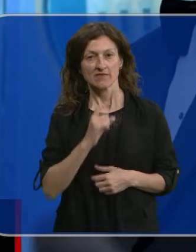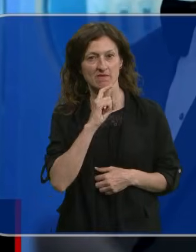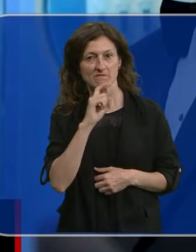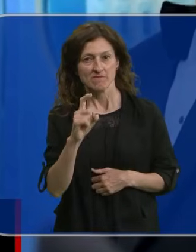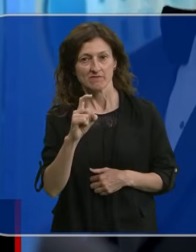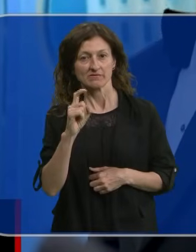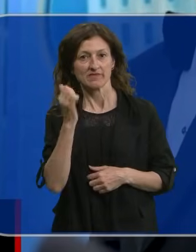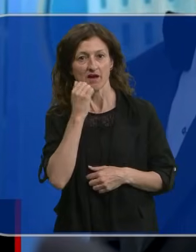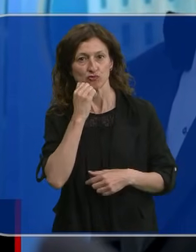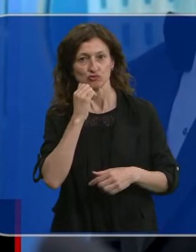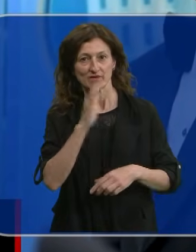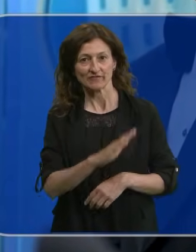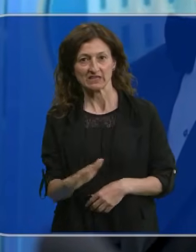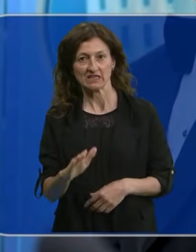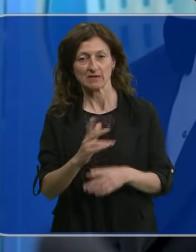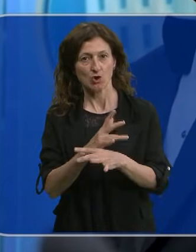Trump de pedófilo y de violador.